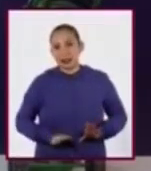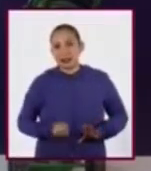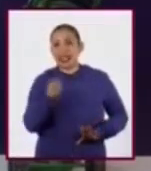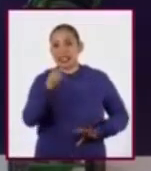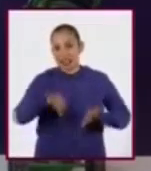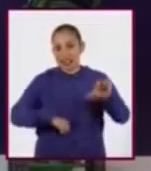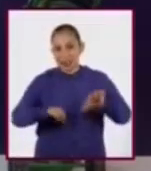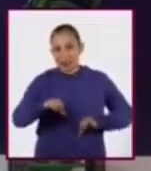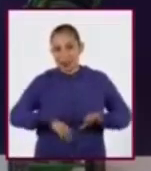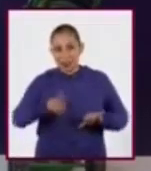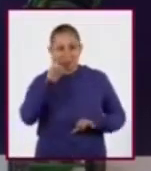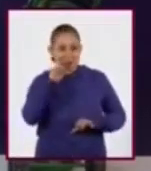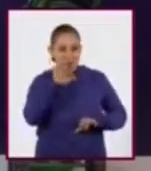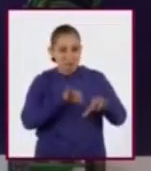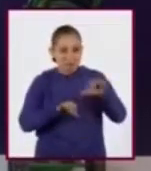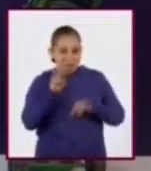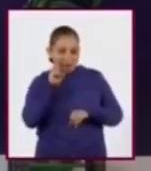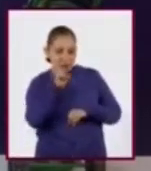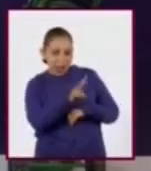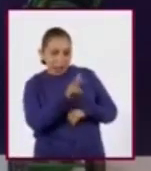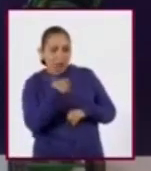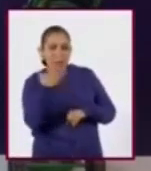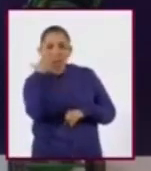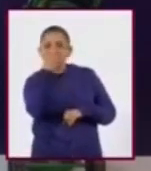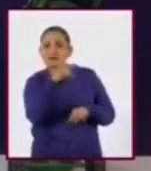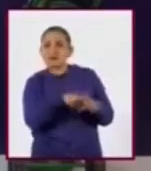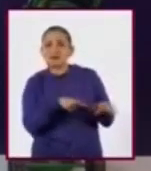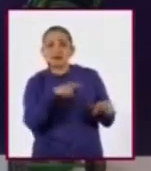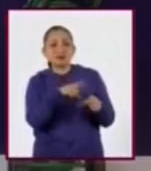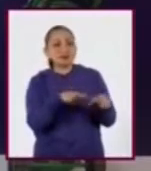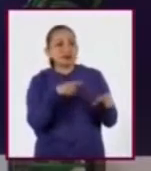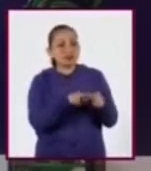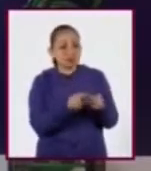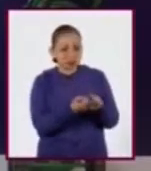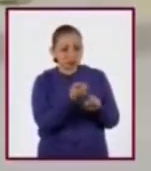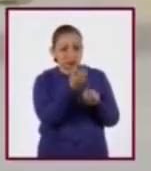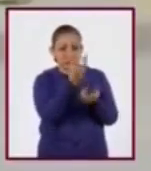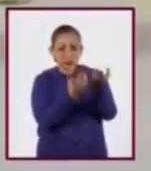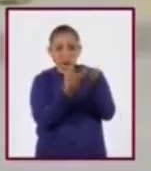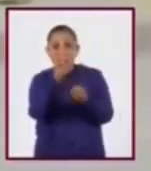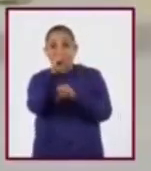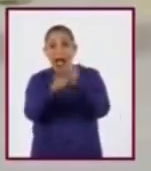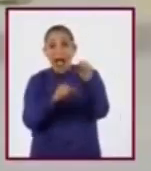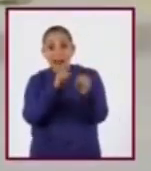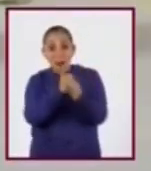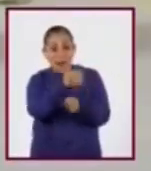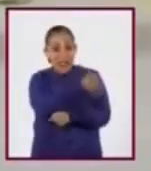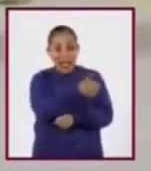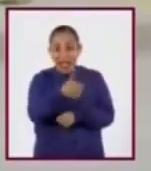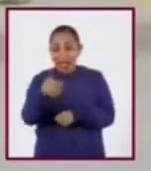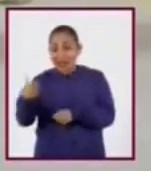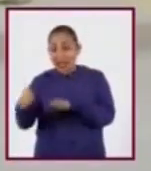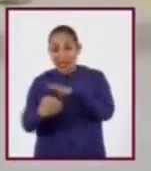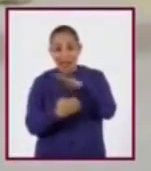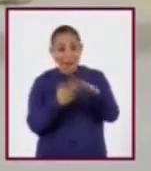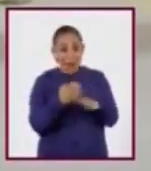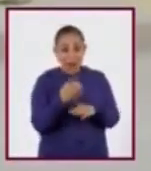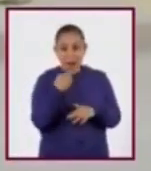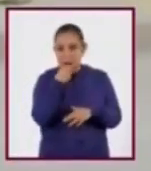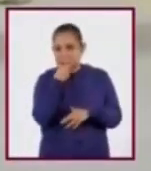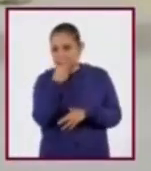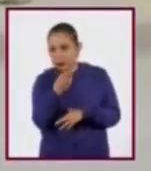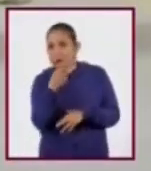actividades experimentales, observaron los hermosos colores que emitieron los átomos de los elementos. Cabe